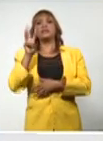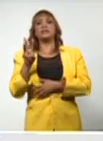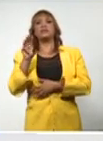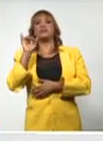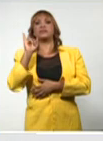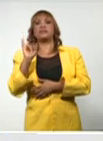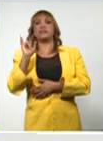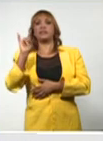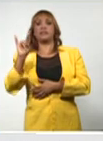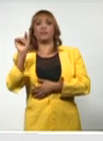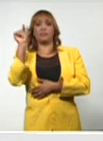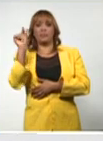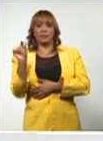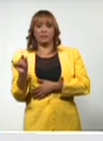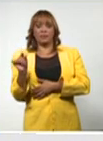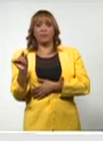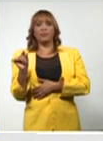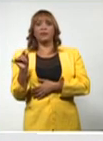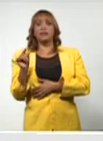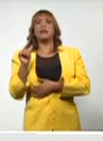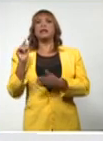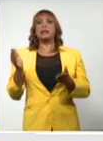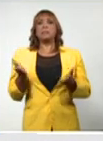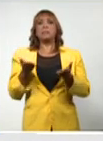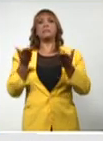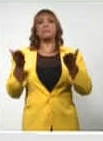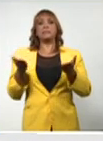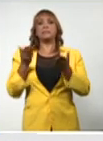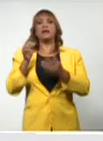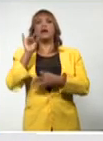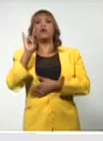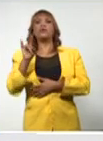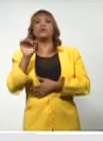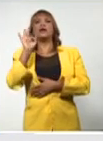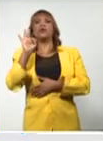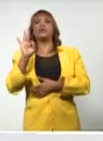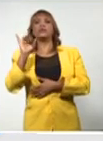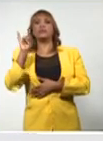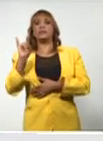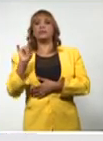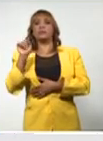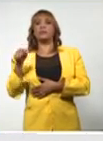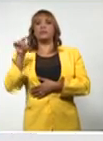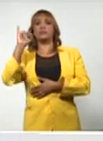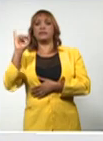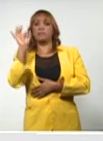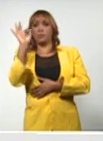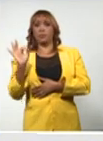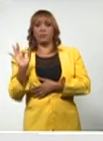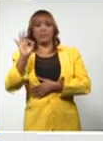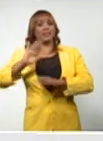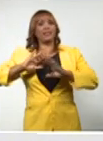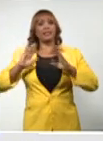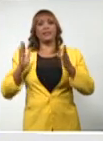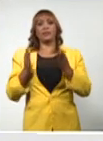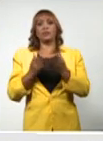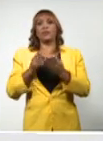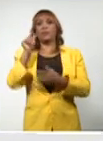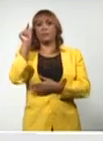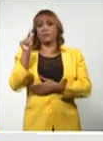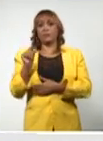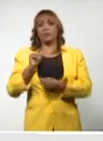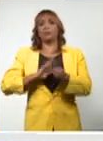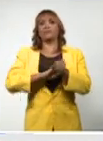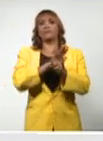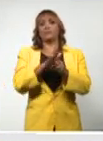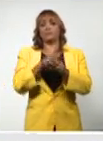2.369 pacientes recuperados, o sea, el 89,6% de todos los pacientes que han tenido la COVID en